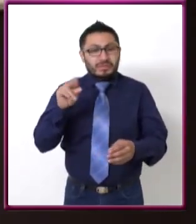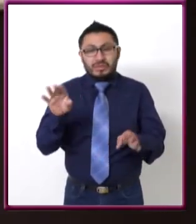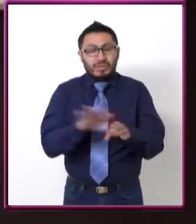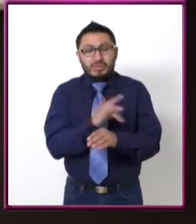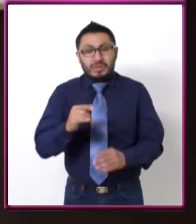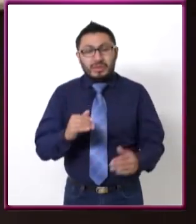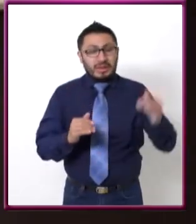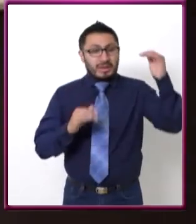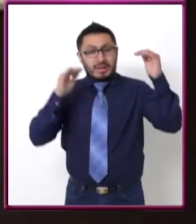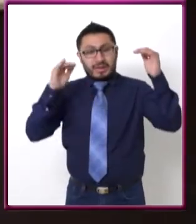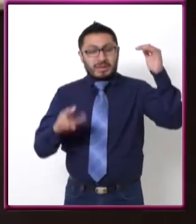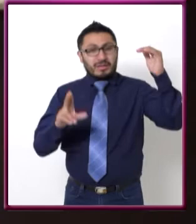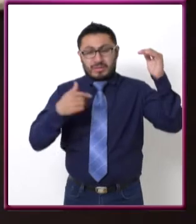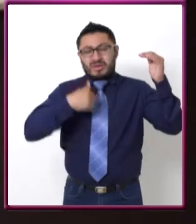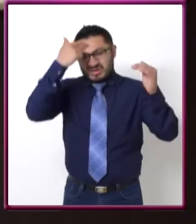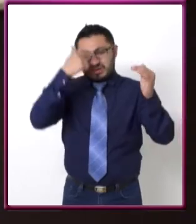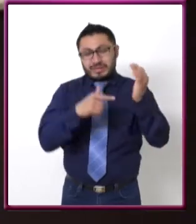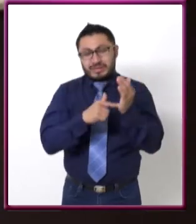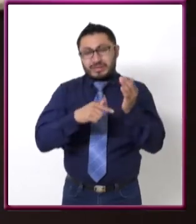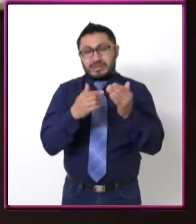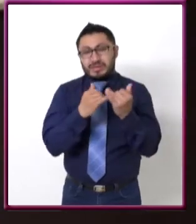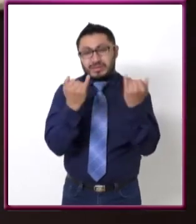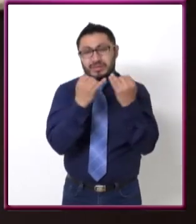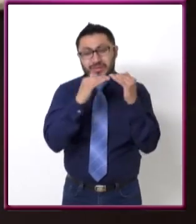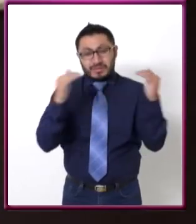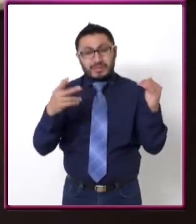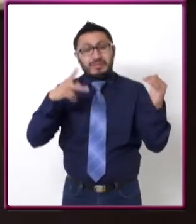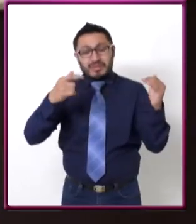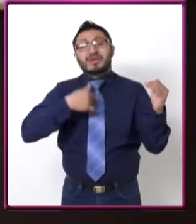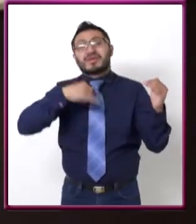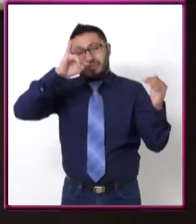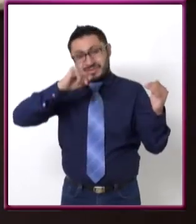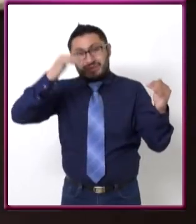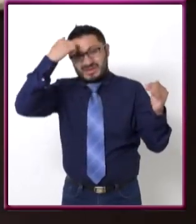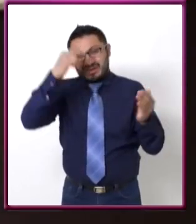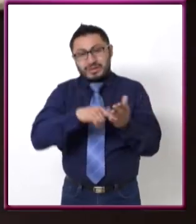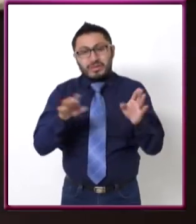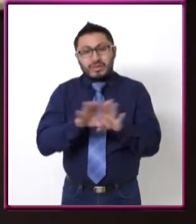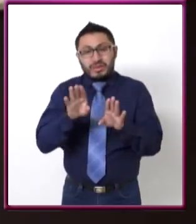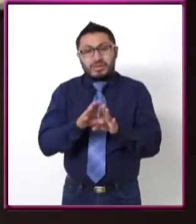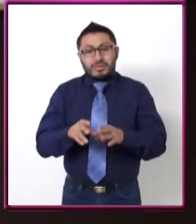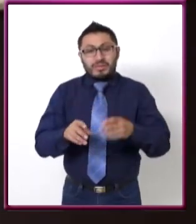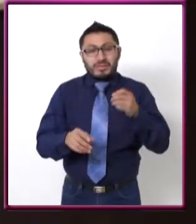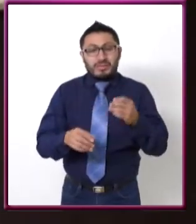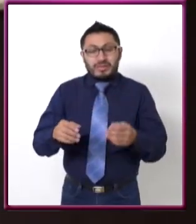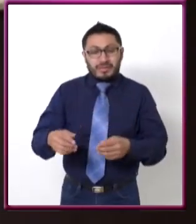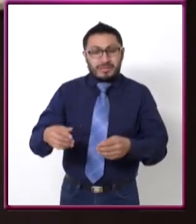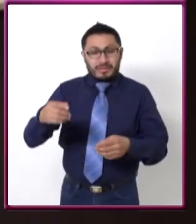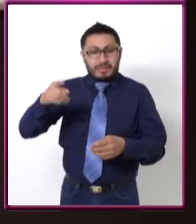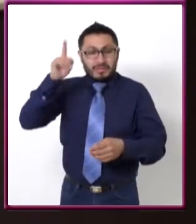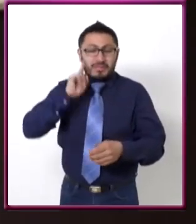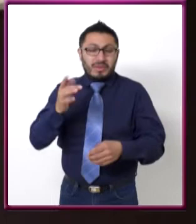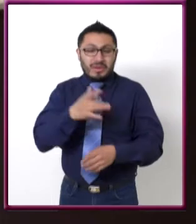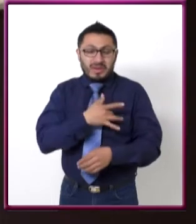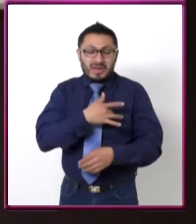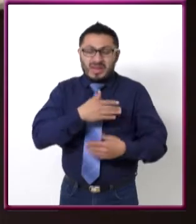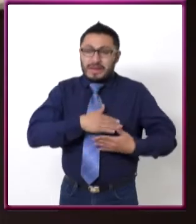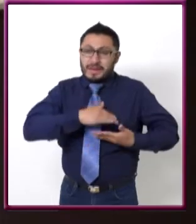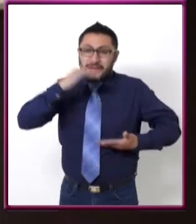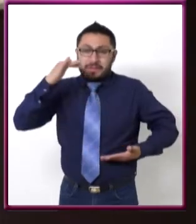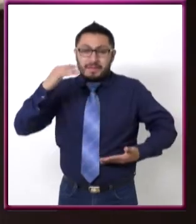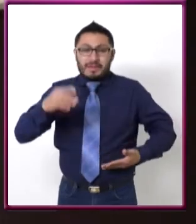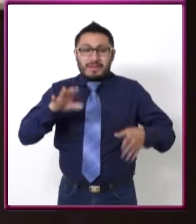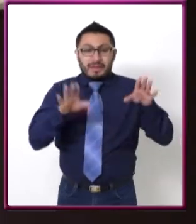superior o inferior, sino creo que somos iguales, pero sí creo que a lo mejor la mujer llega a ser a veces más corazón